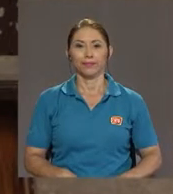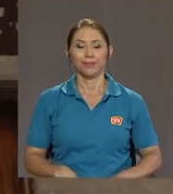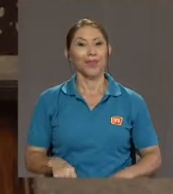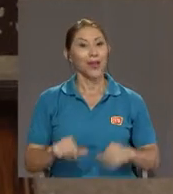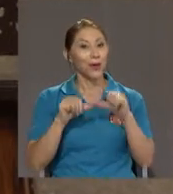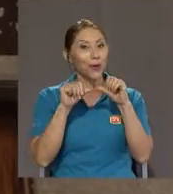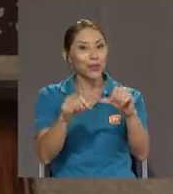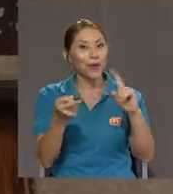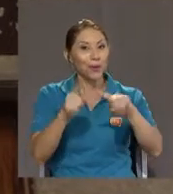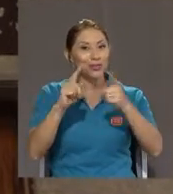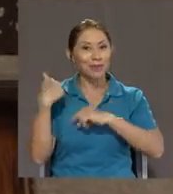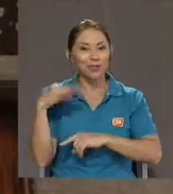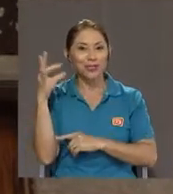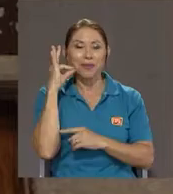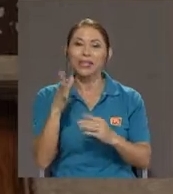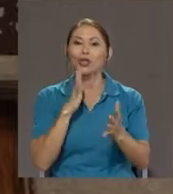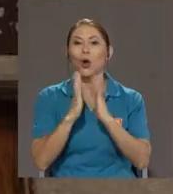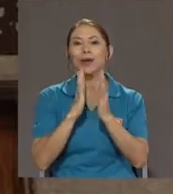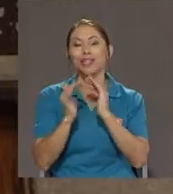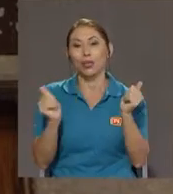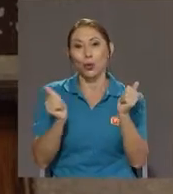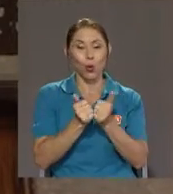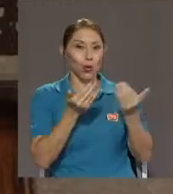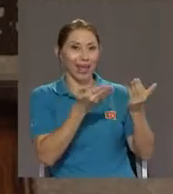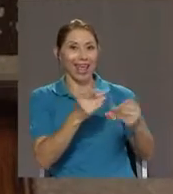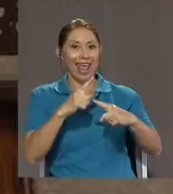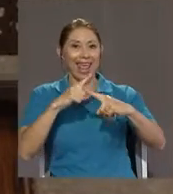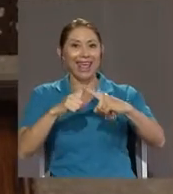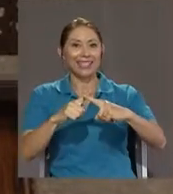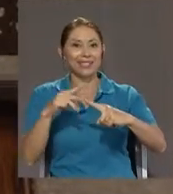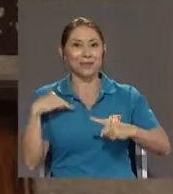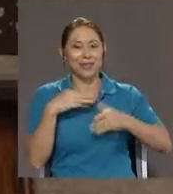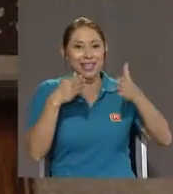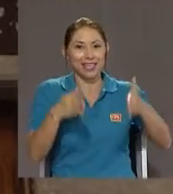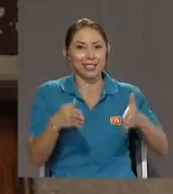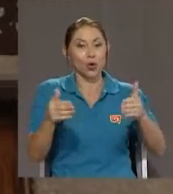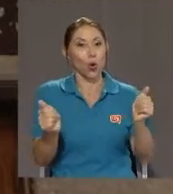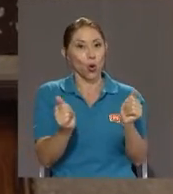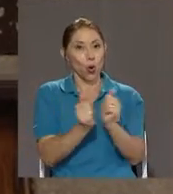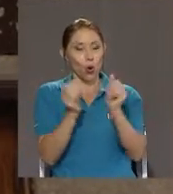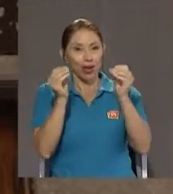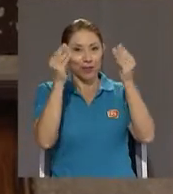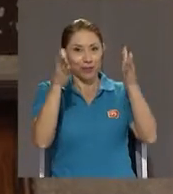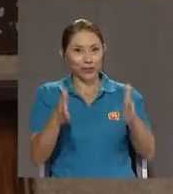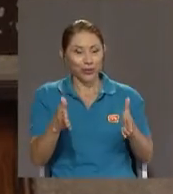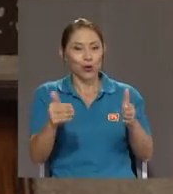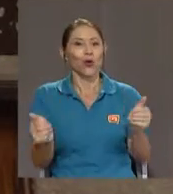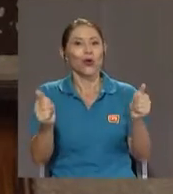Continuamos, amigas y amigos, conversando con el exministro, con el profesor,